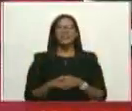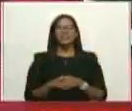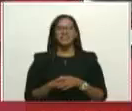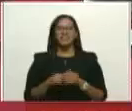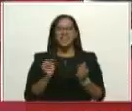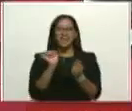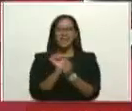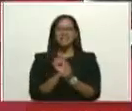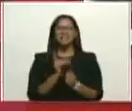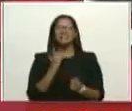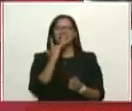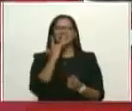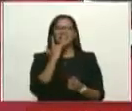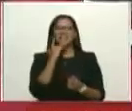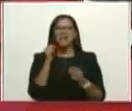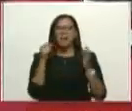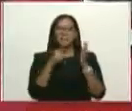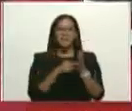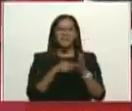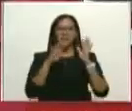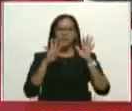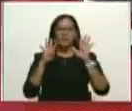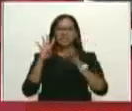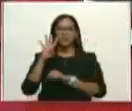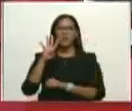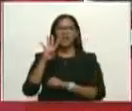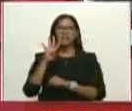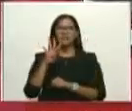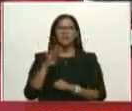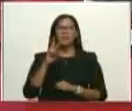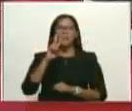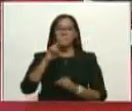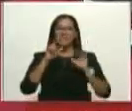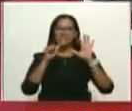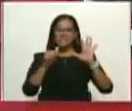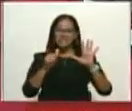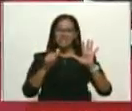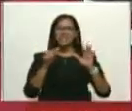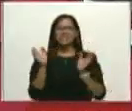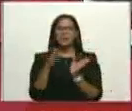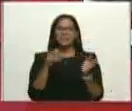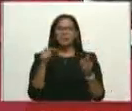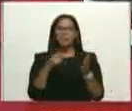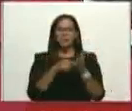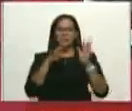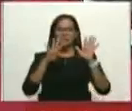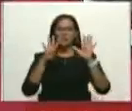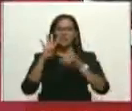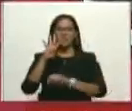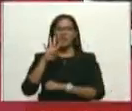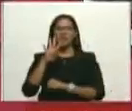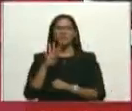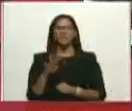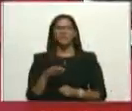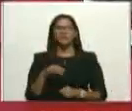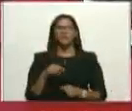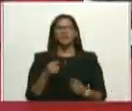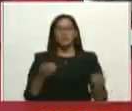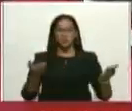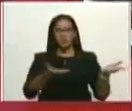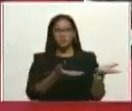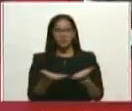dignidad en 1994, 26 de marzo de 1994, era sábado, lo recibimos por